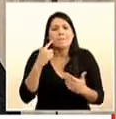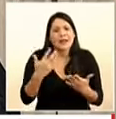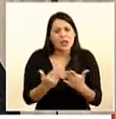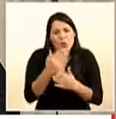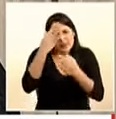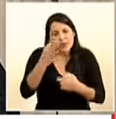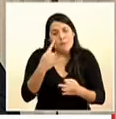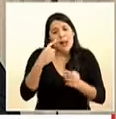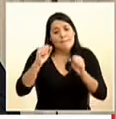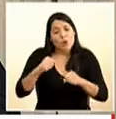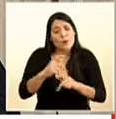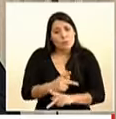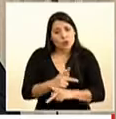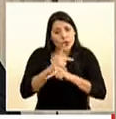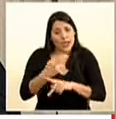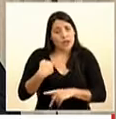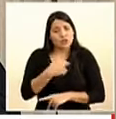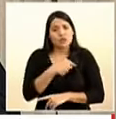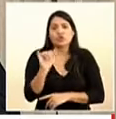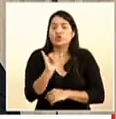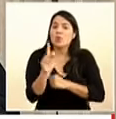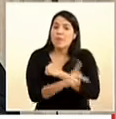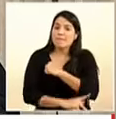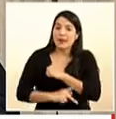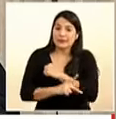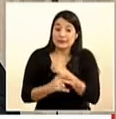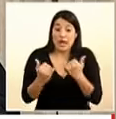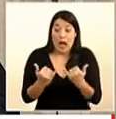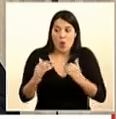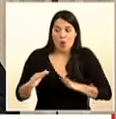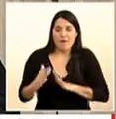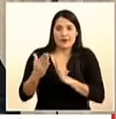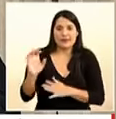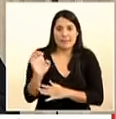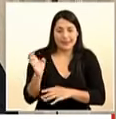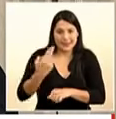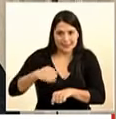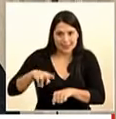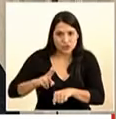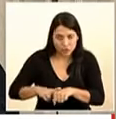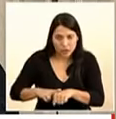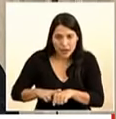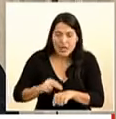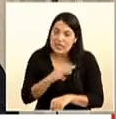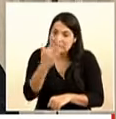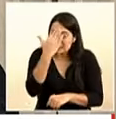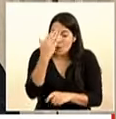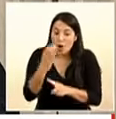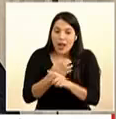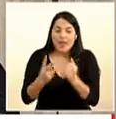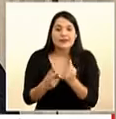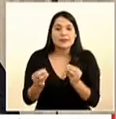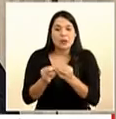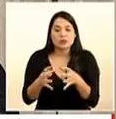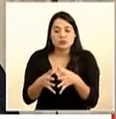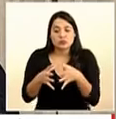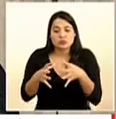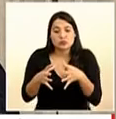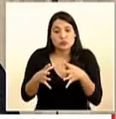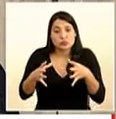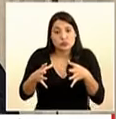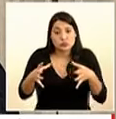frente a esta situación que como conocemos es un aumento en los casos de contagio y que tenemos que administrar